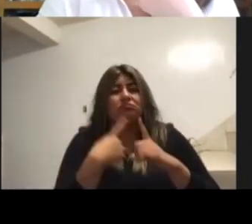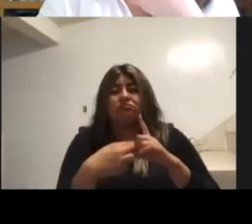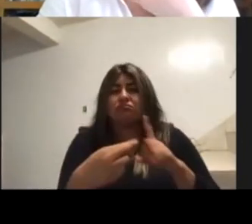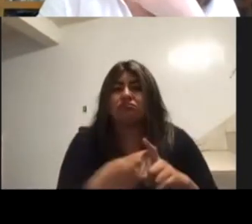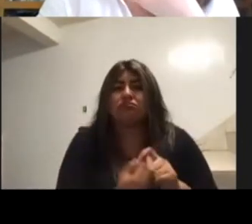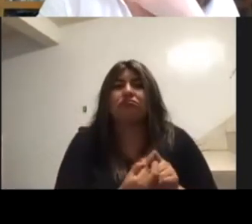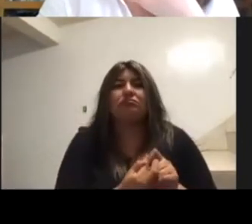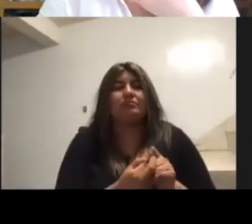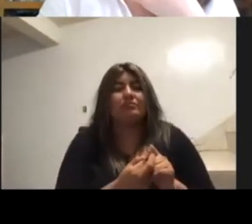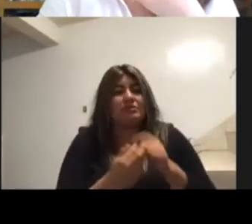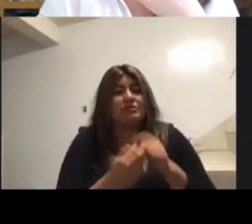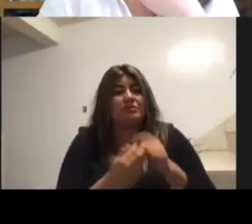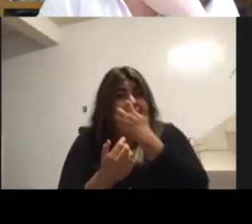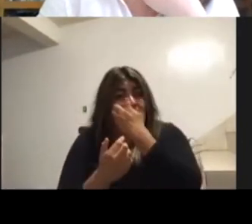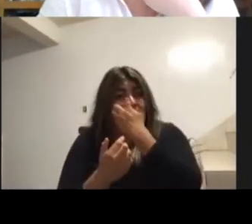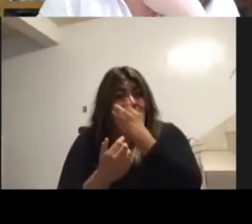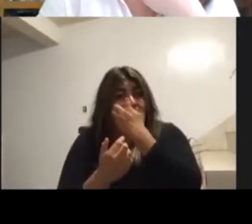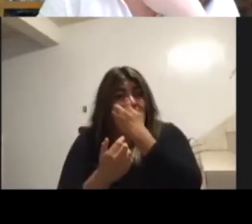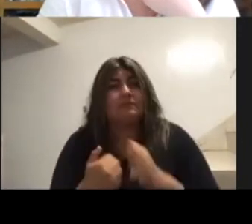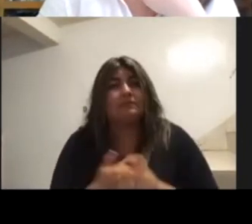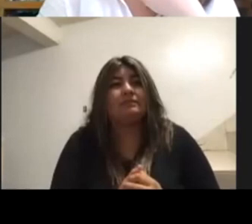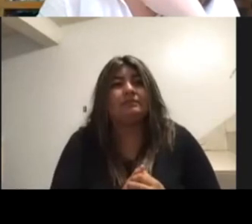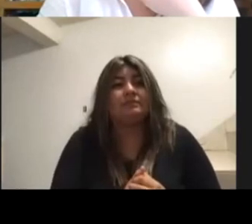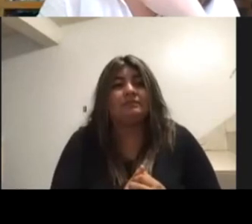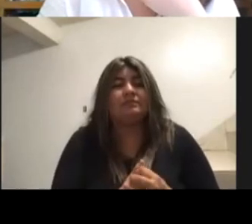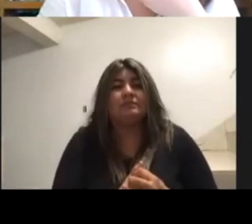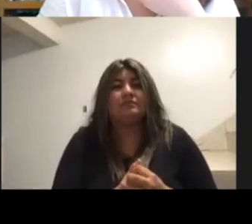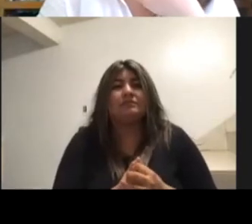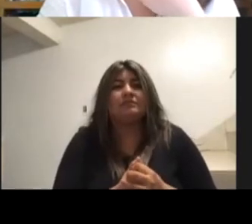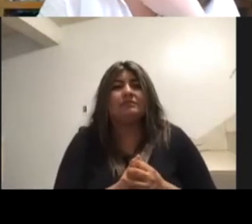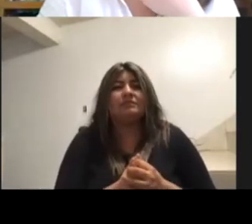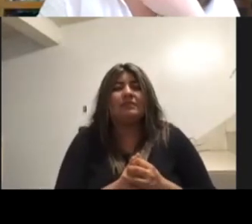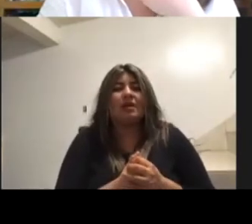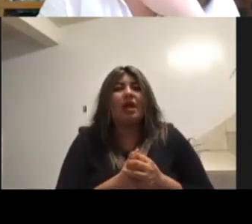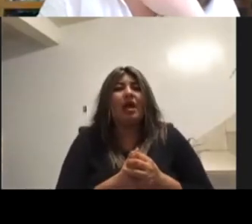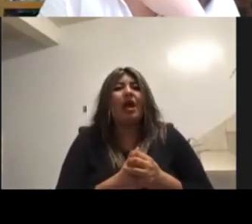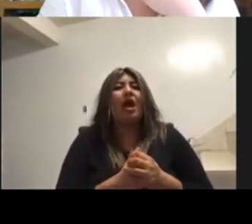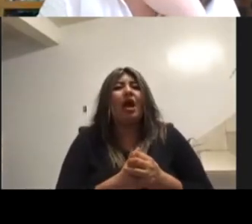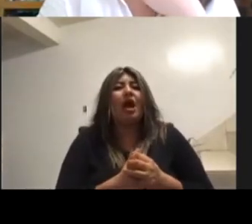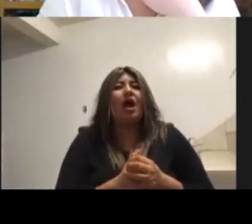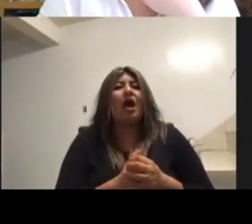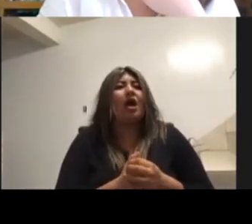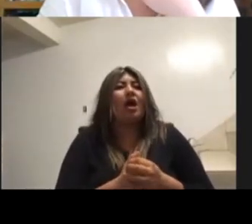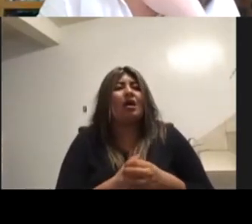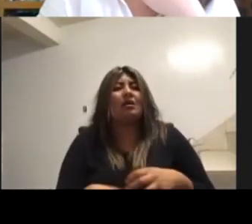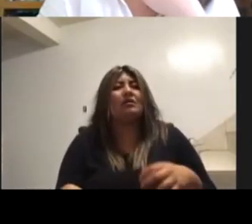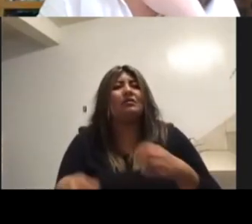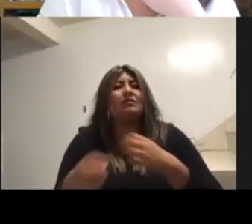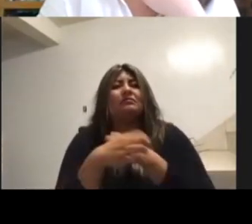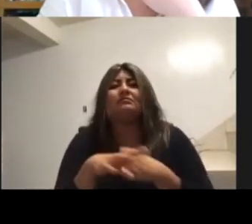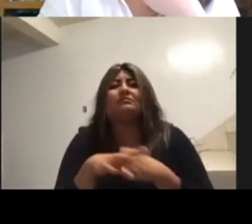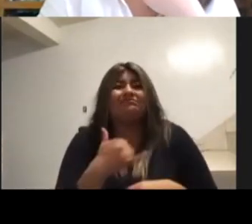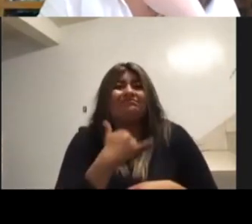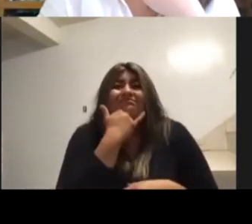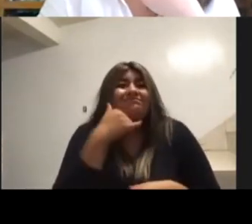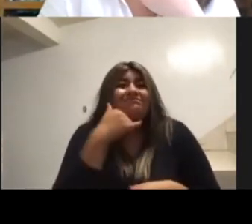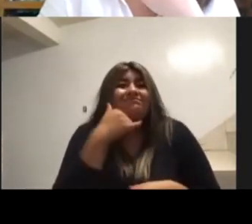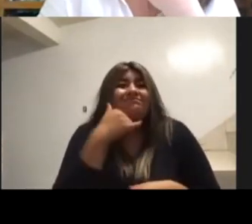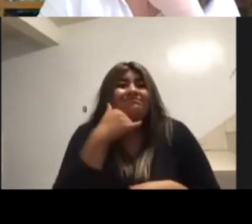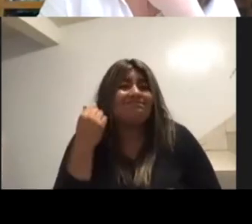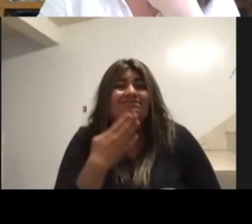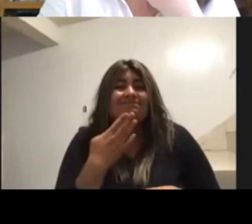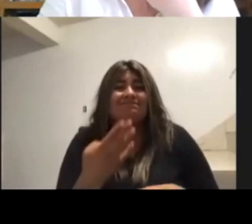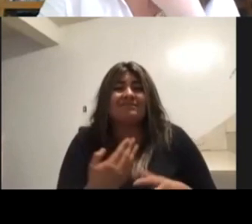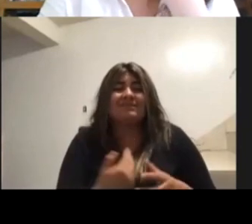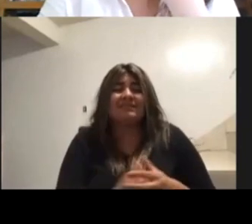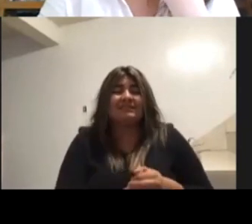están planteando que ellos deberían tener un sistema educativo propio con sus propias características,